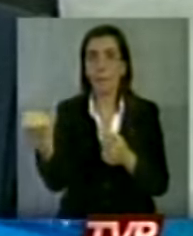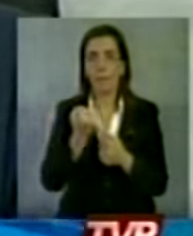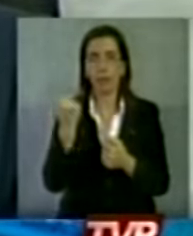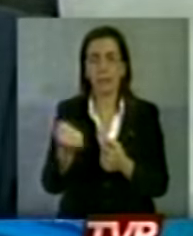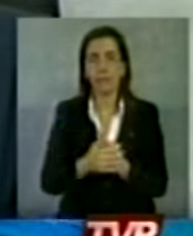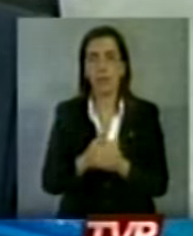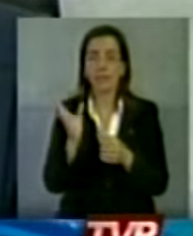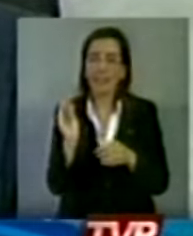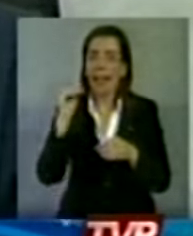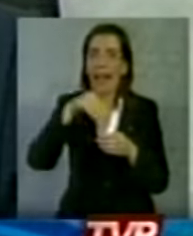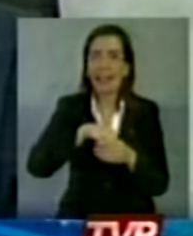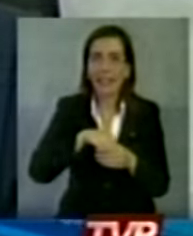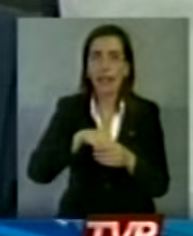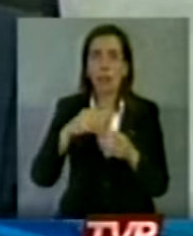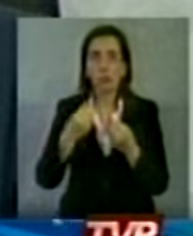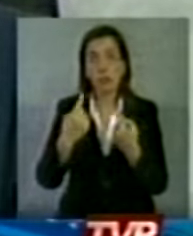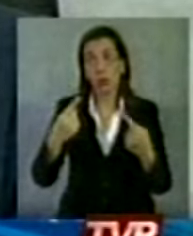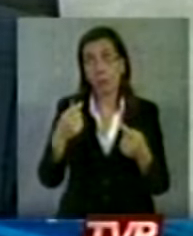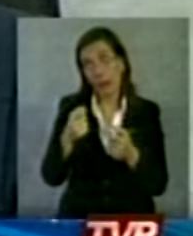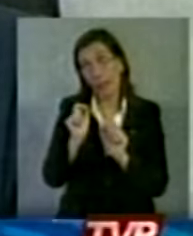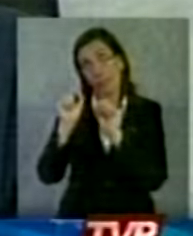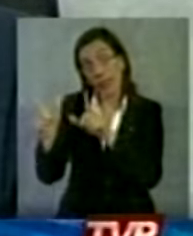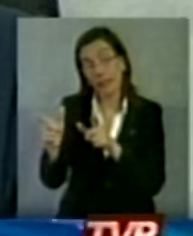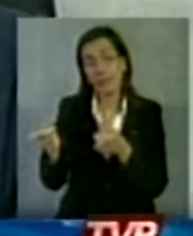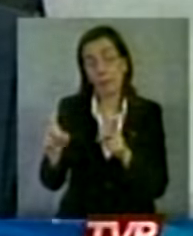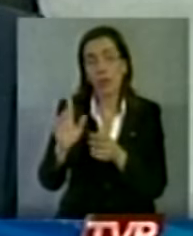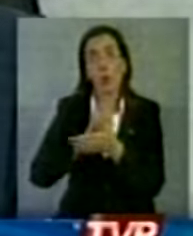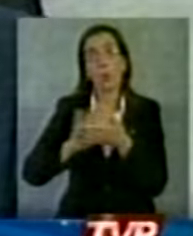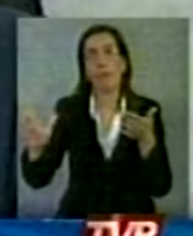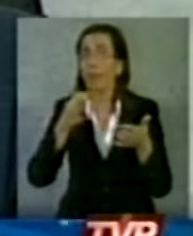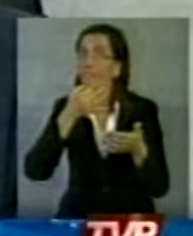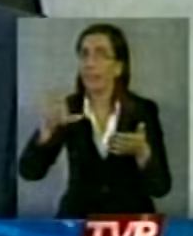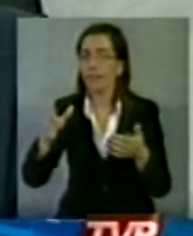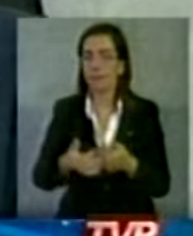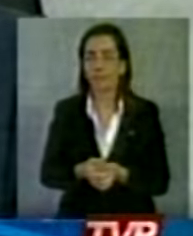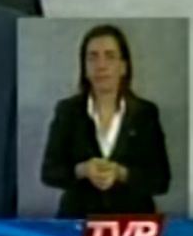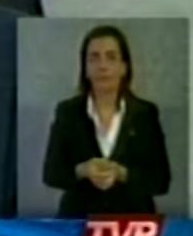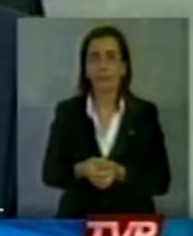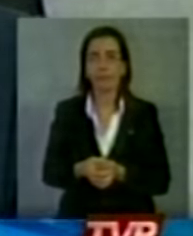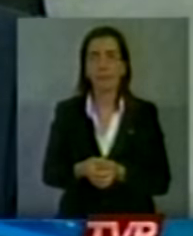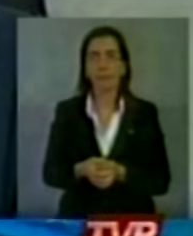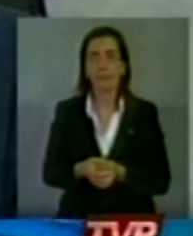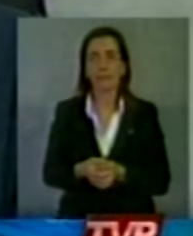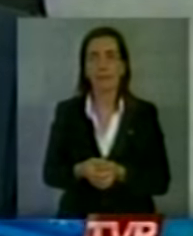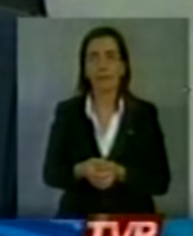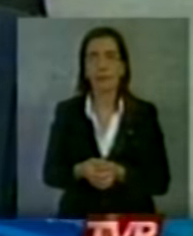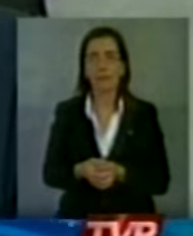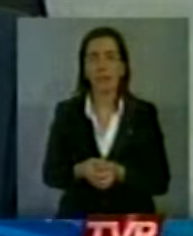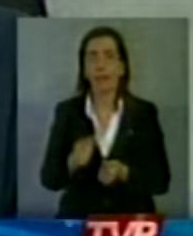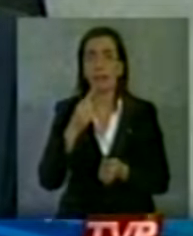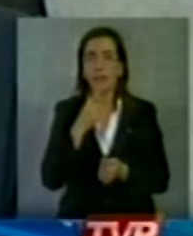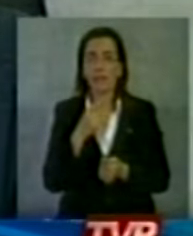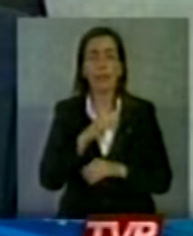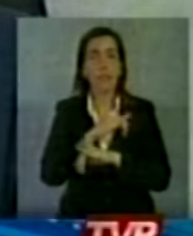un producto más a su cartera de negocios. Señores legisladores, de la mano del